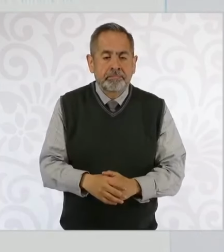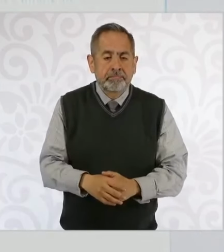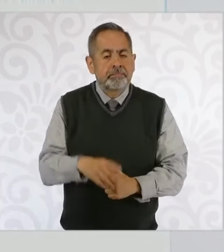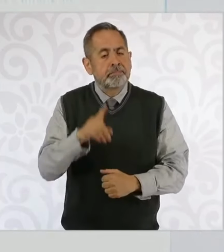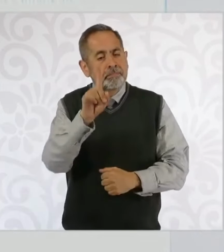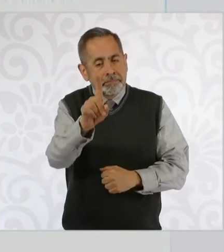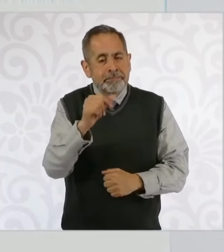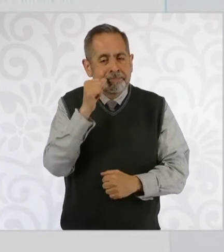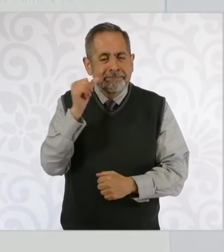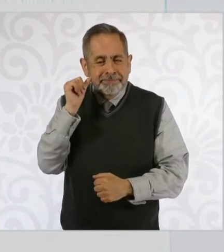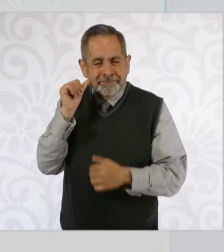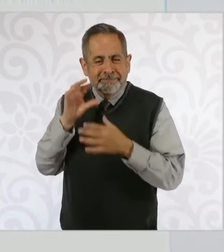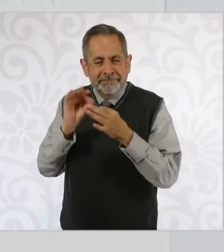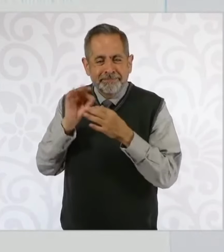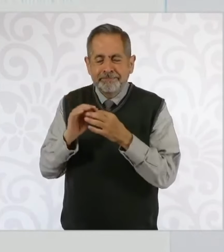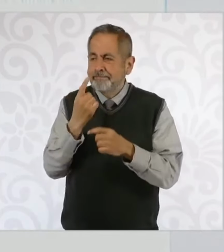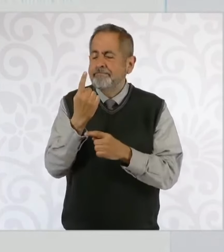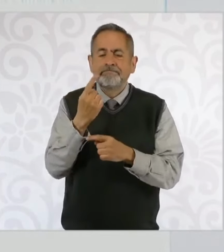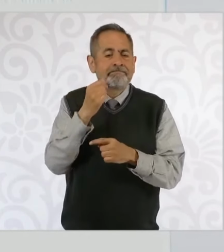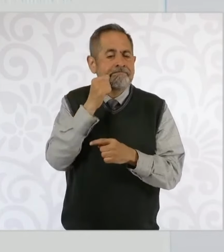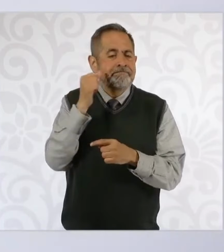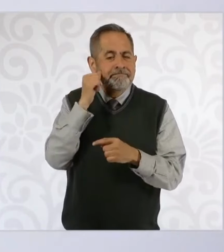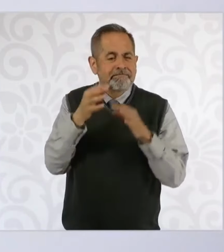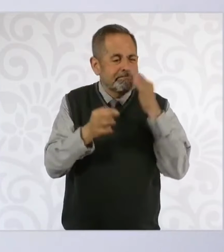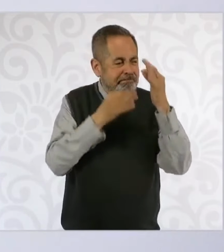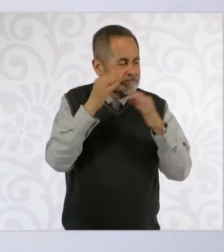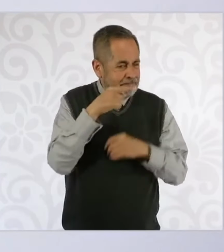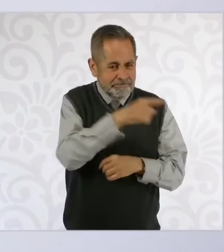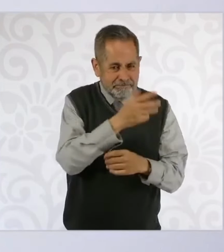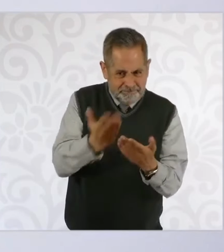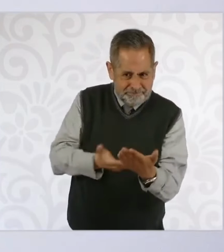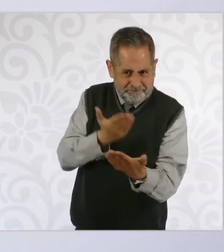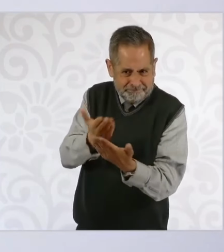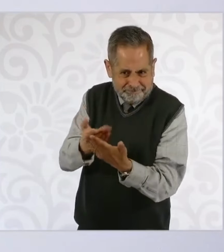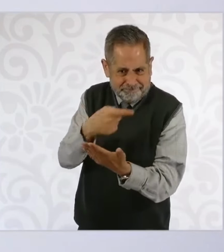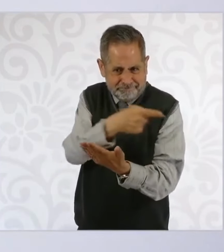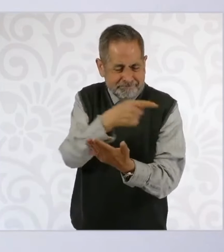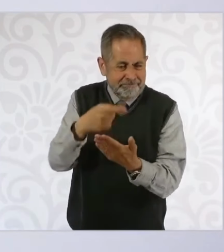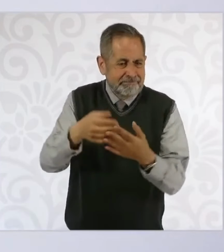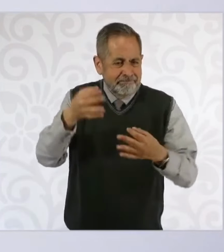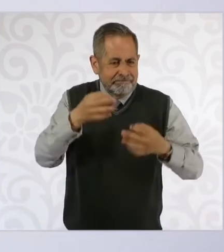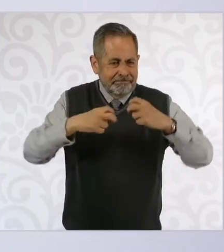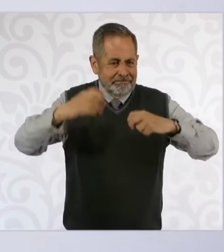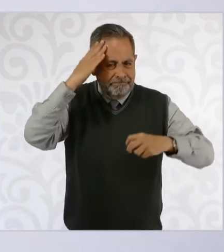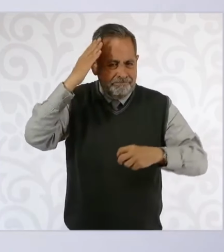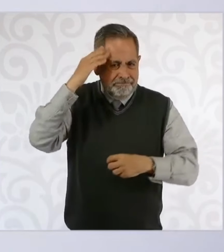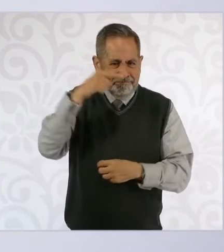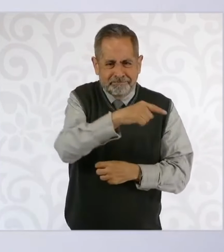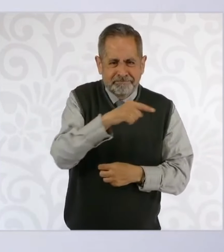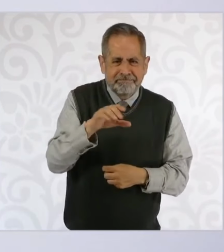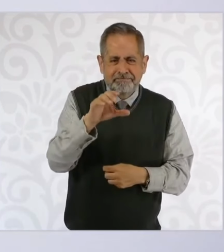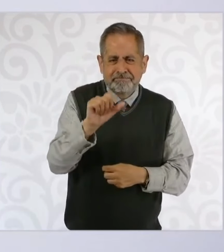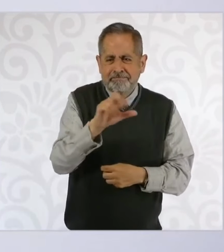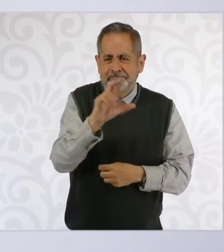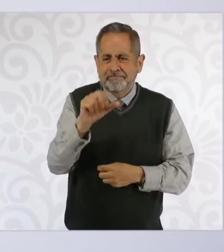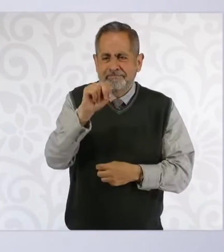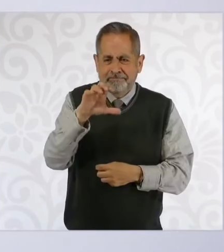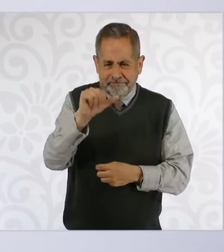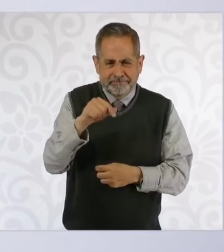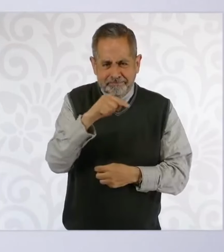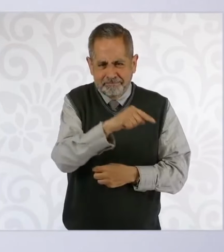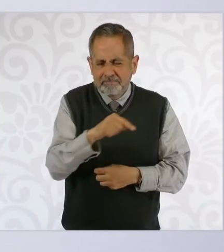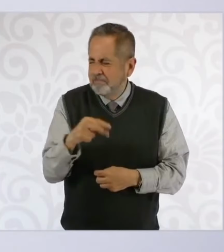ayer estaba viendo en esta propuesta que hace el ministro González